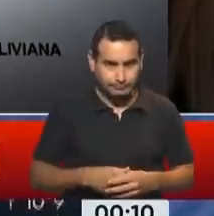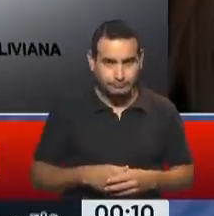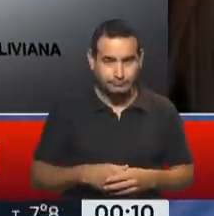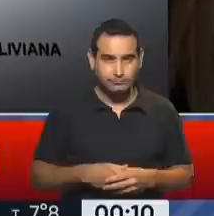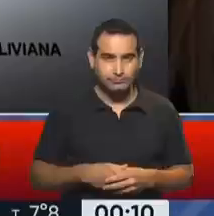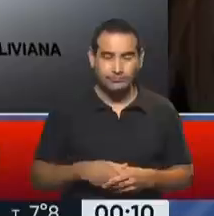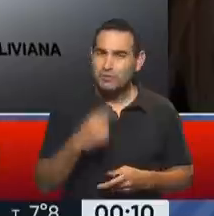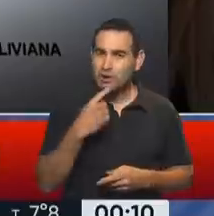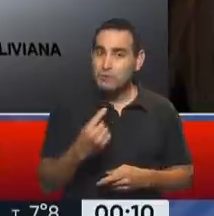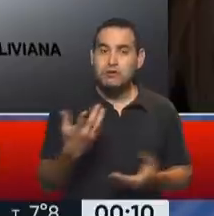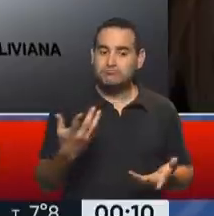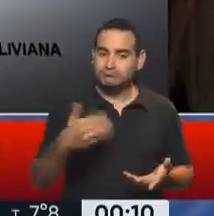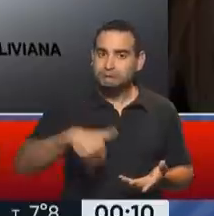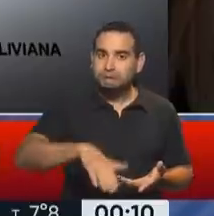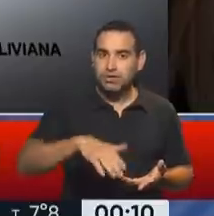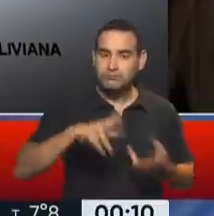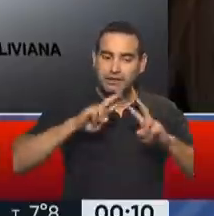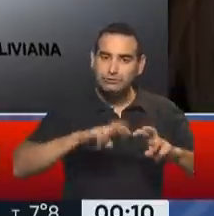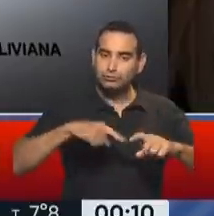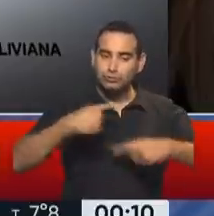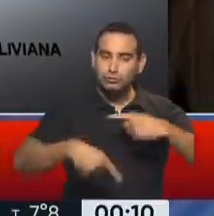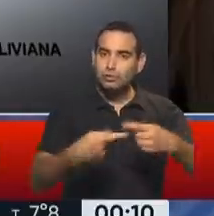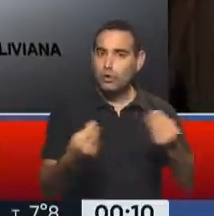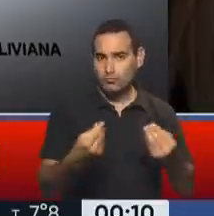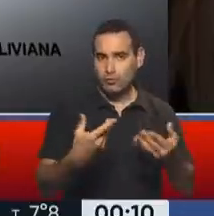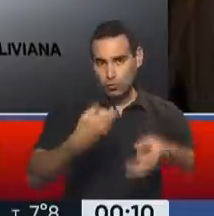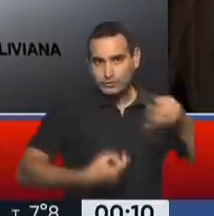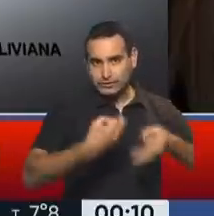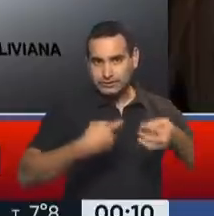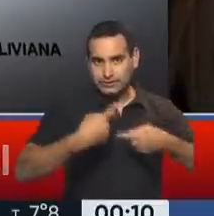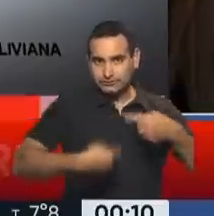¿Cuál puede ser la continuidad de la investigación judicial de esta